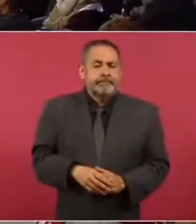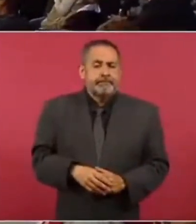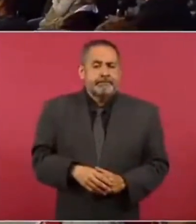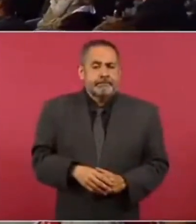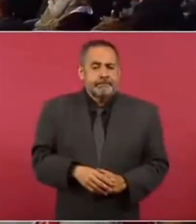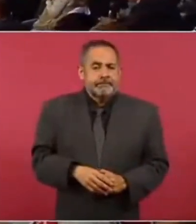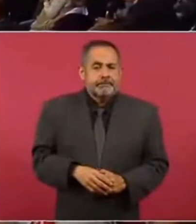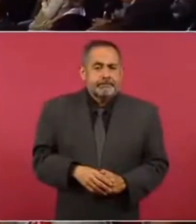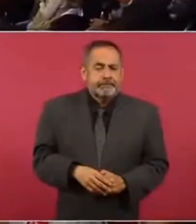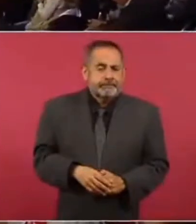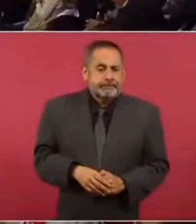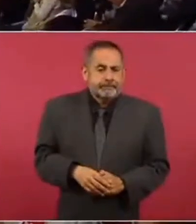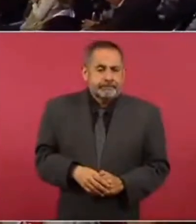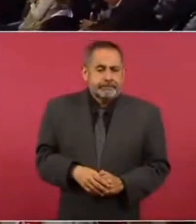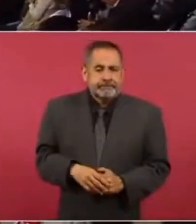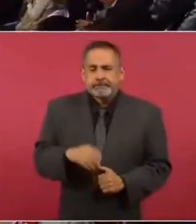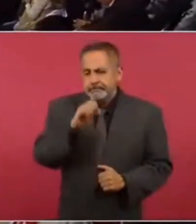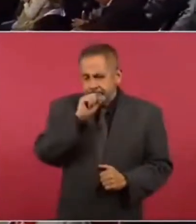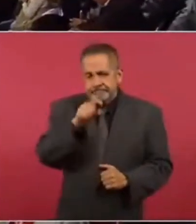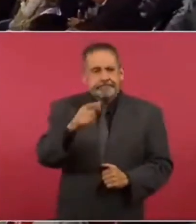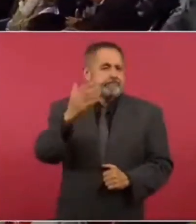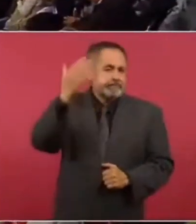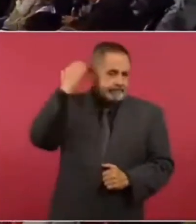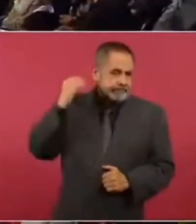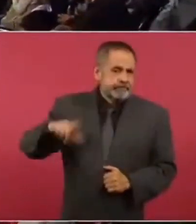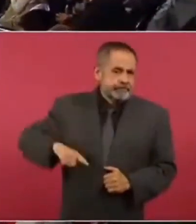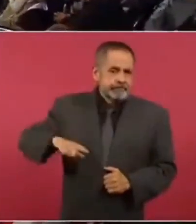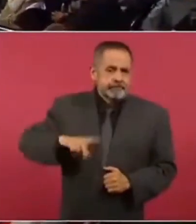También tuvo que ver el PAN.